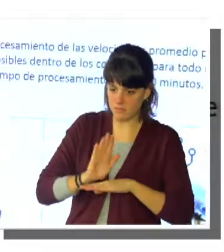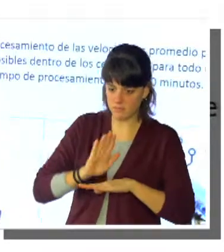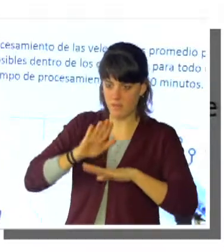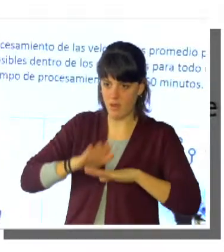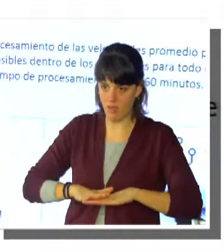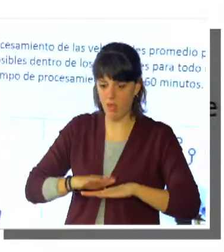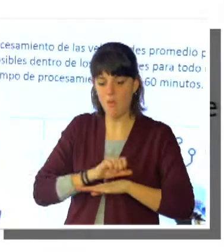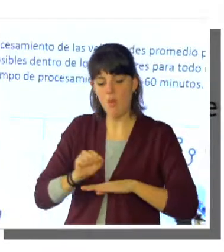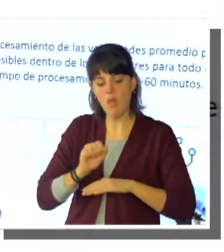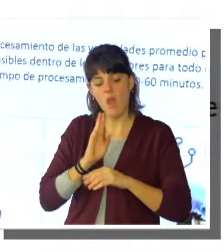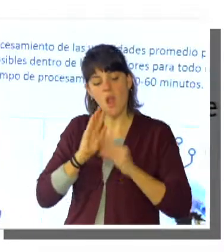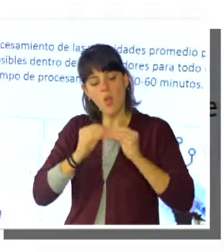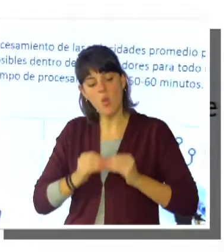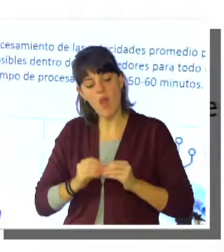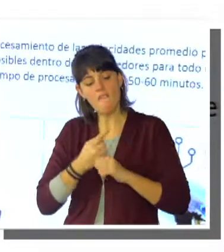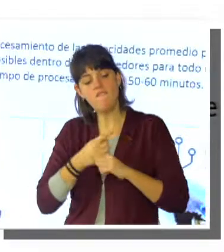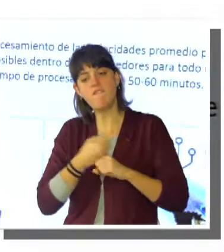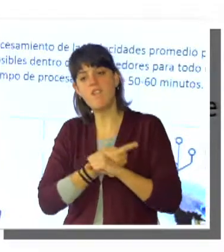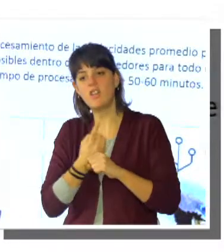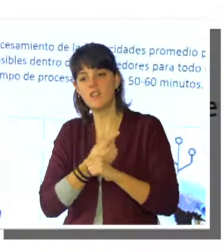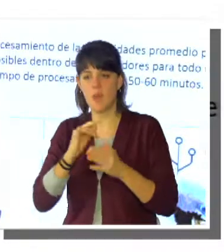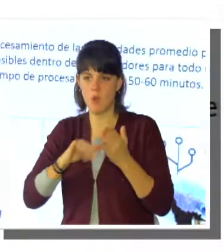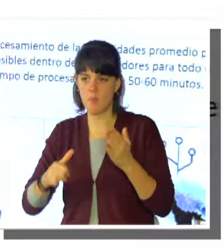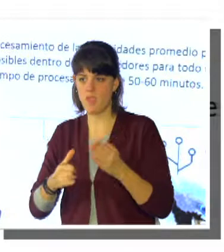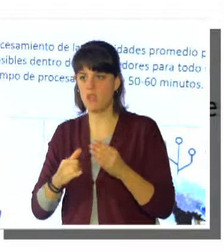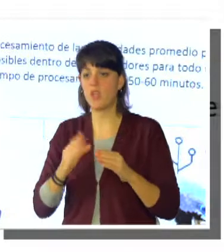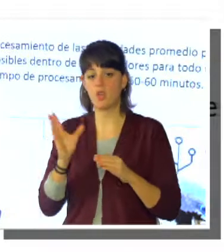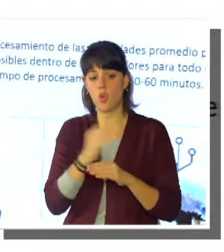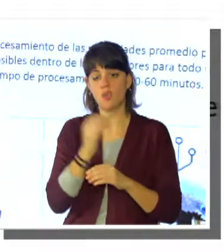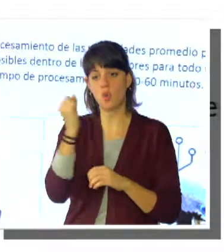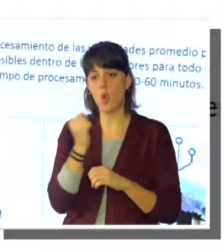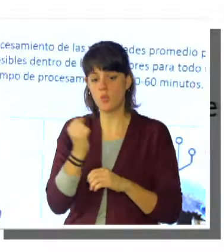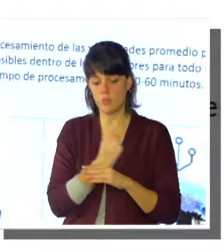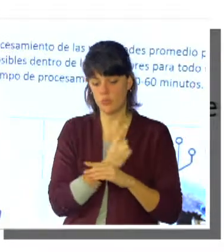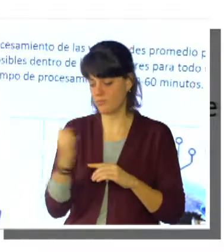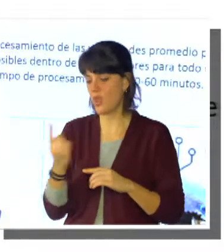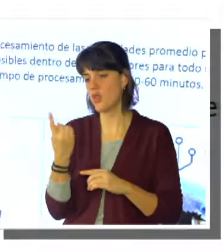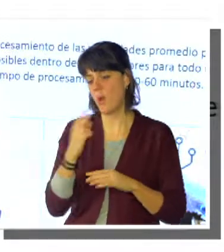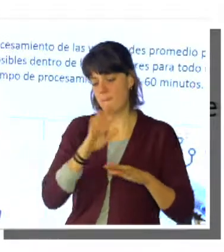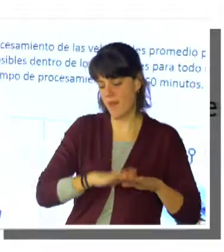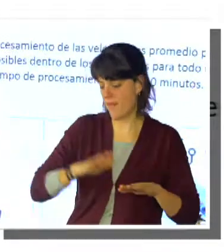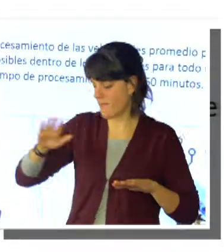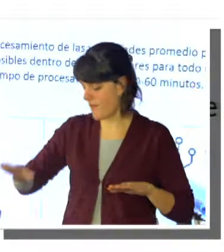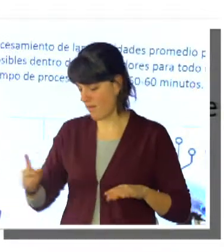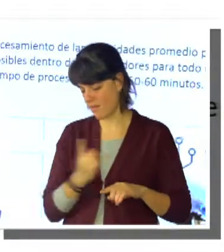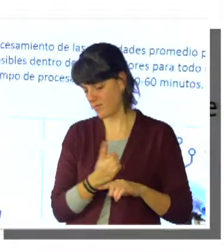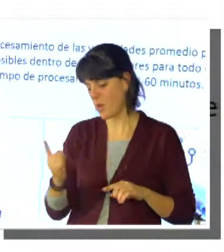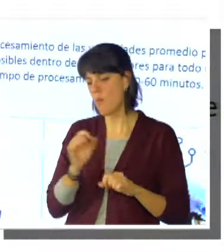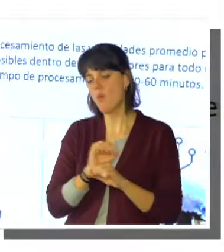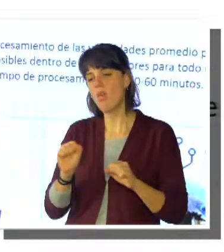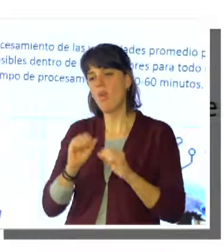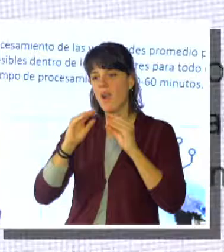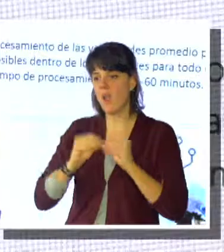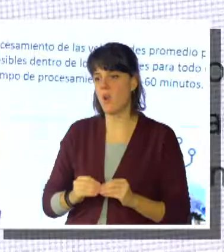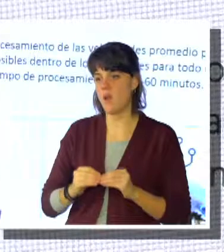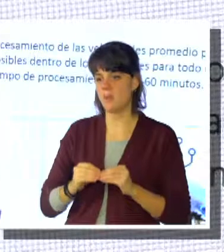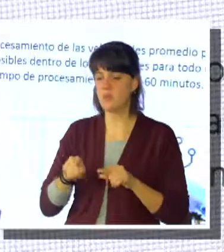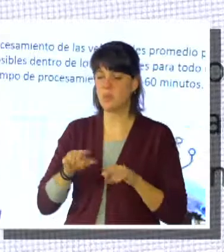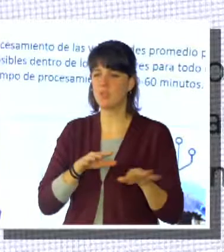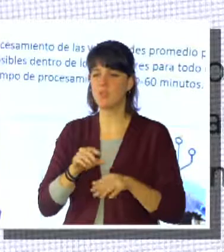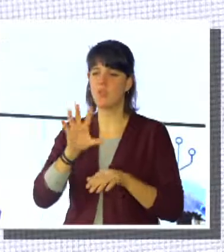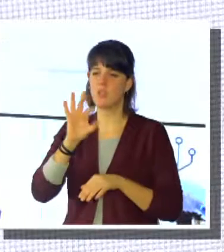hay más de 10 personas, cuando hay más de 10 personas. La segunda es el promedio de ocupación en esos momentos en los que se pasa de